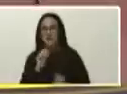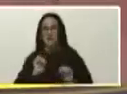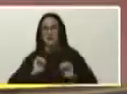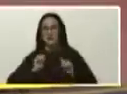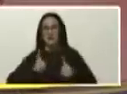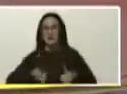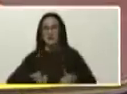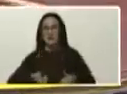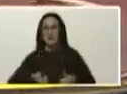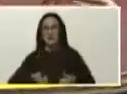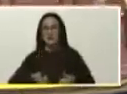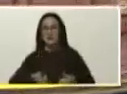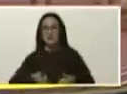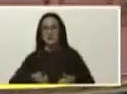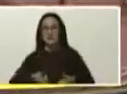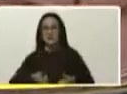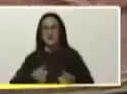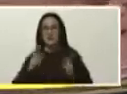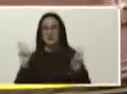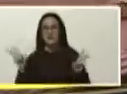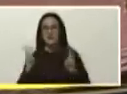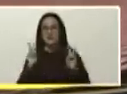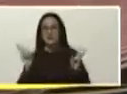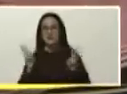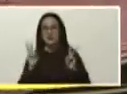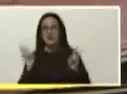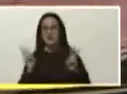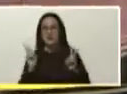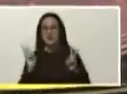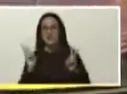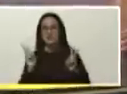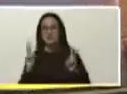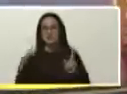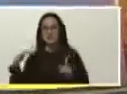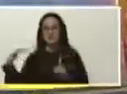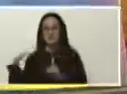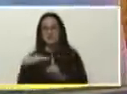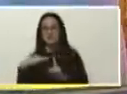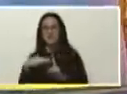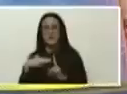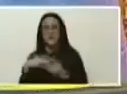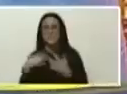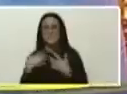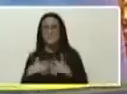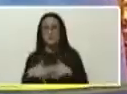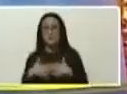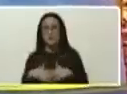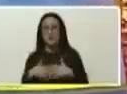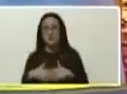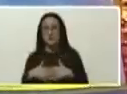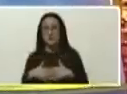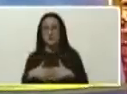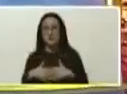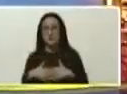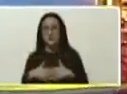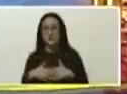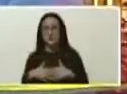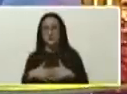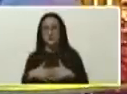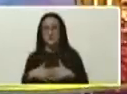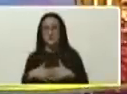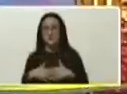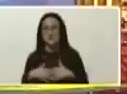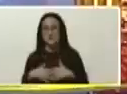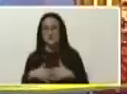inicio de la victoria contra el sabotaje petrolero. Correcto, sí, señor.